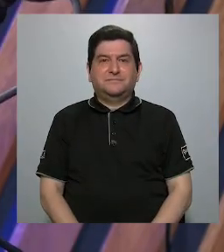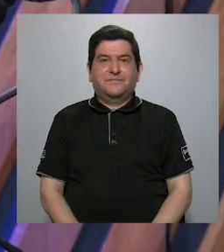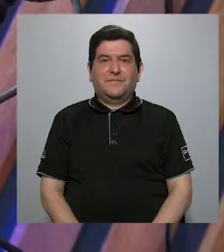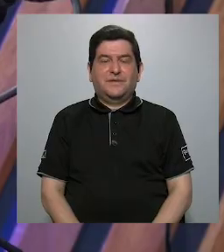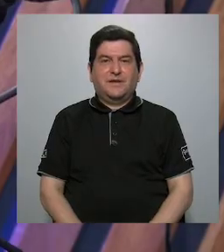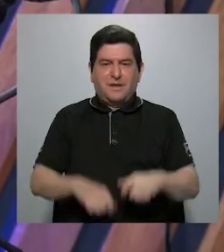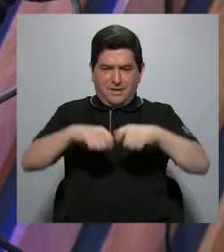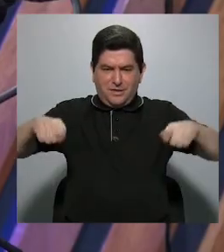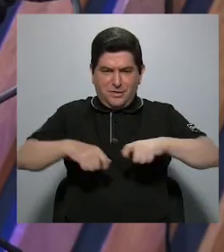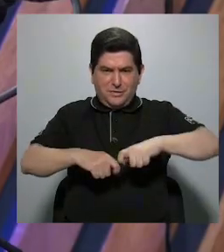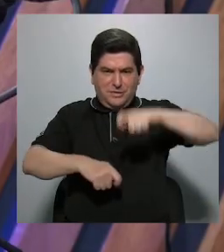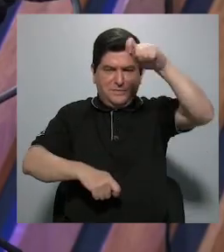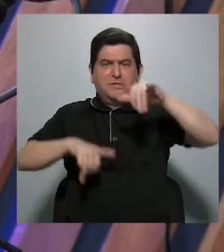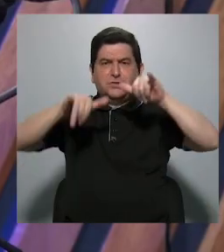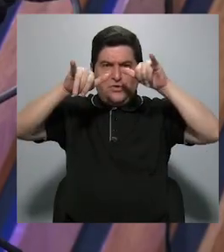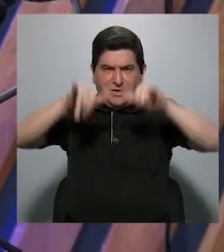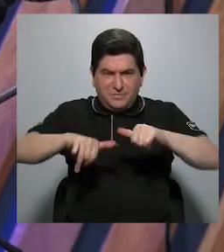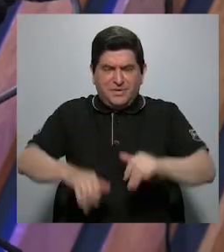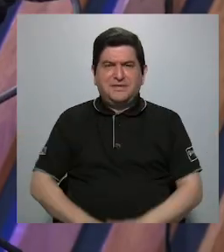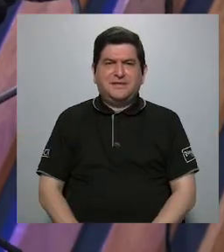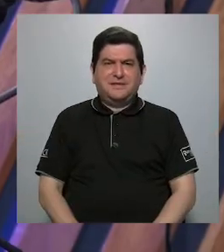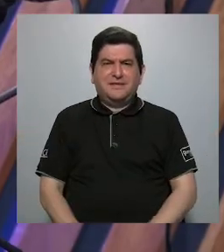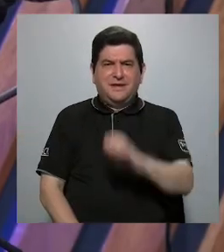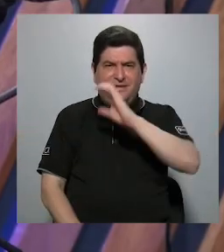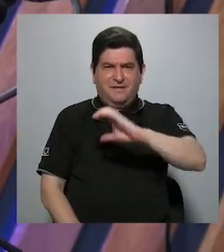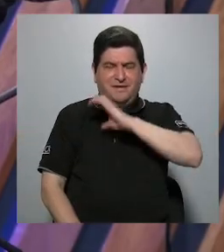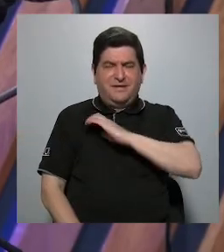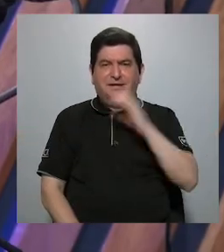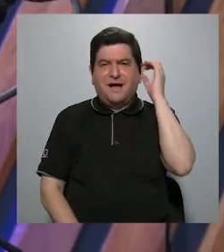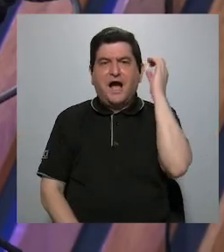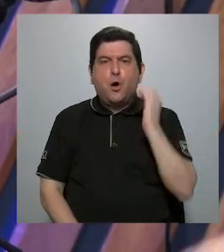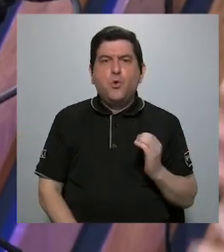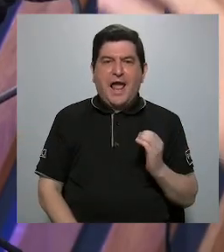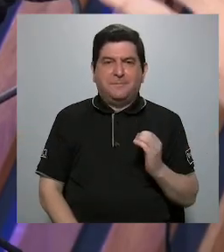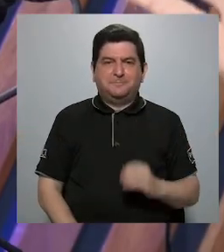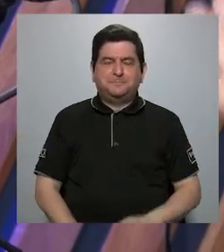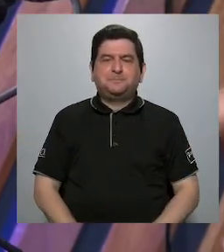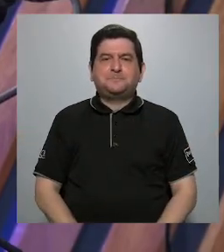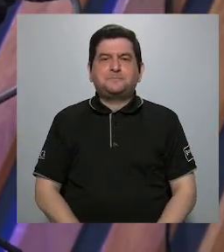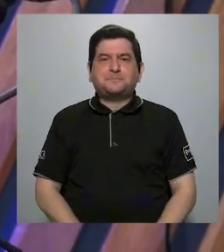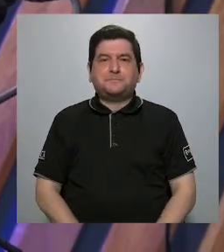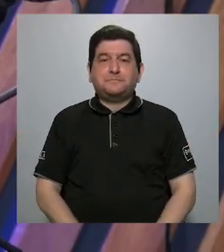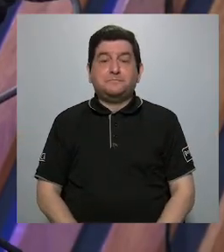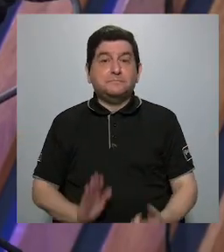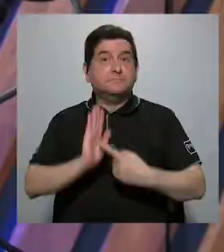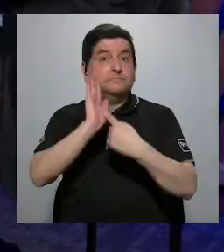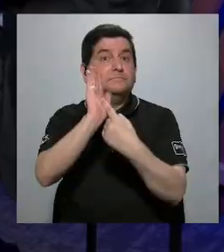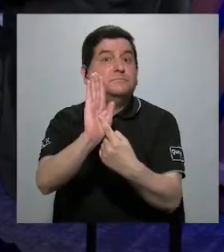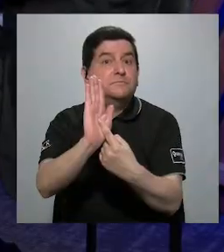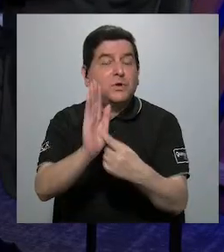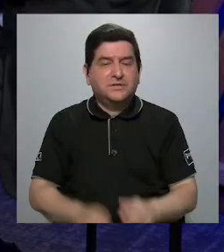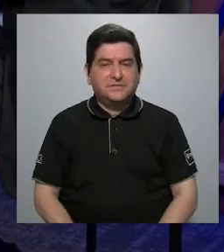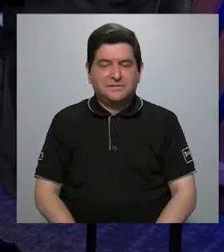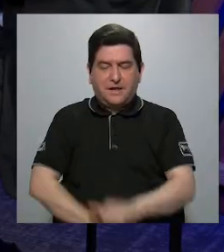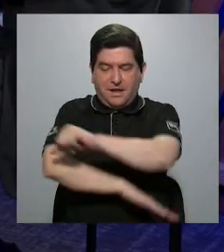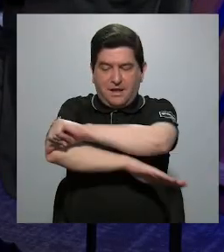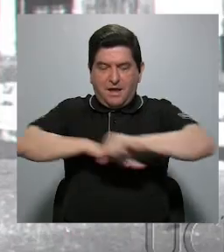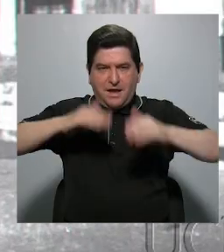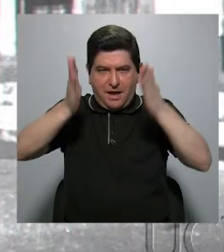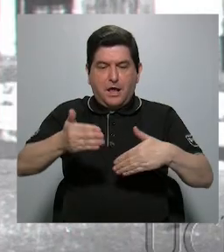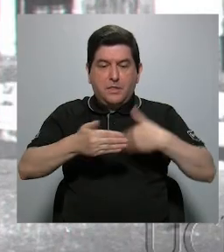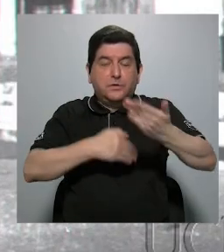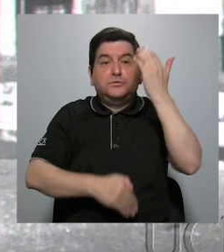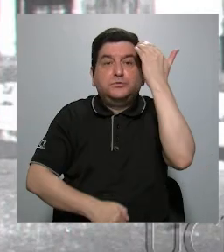sus proporciones siguen la proporción áurea. Y eso demuestra que el arquitecto,